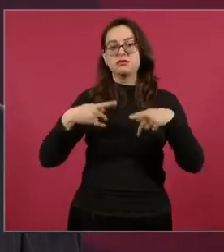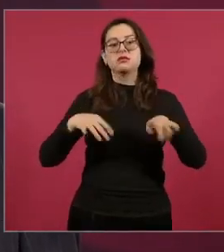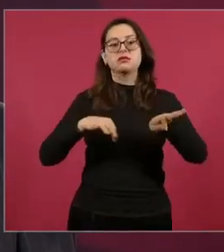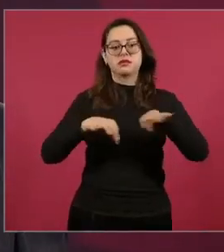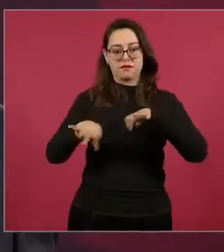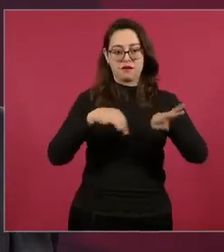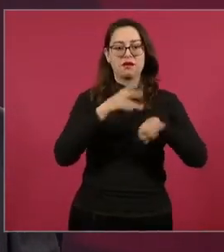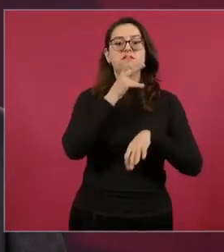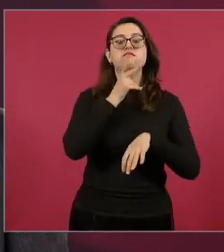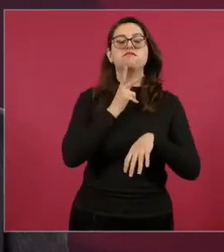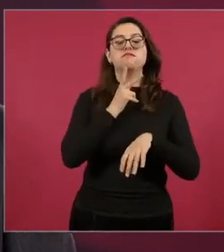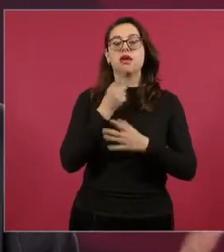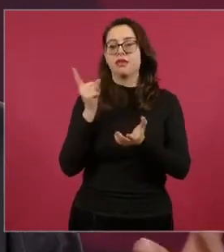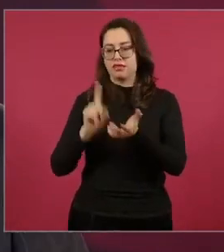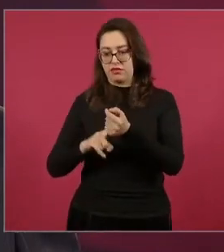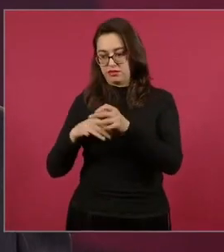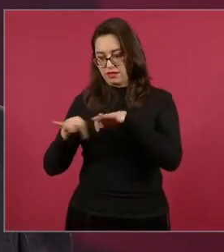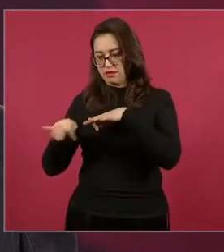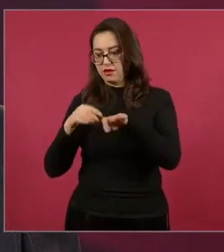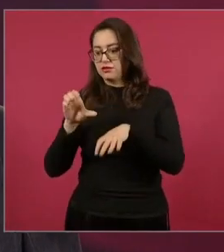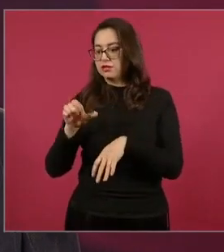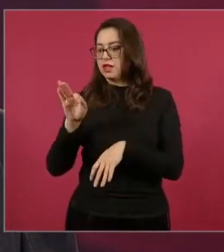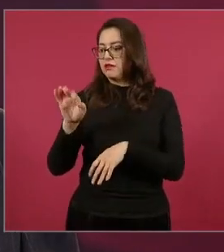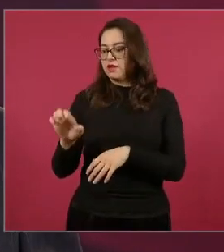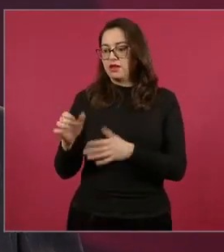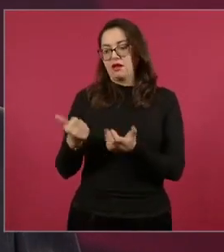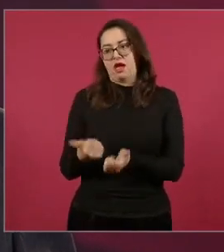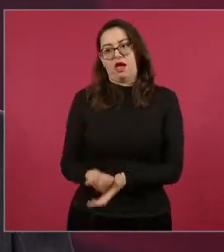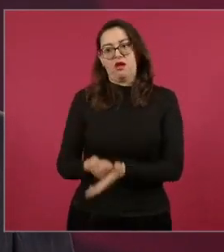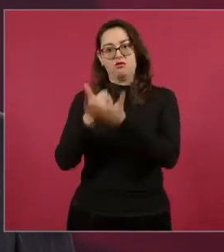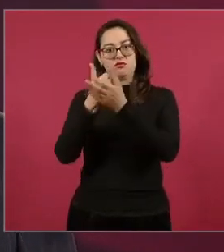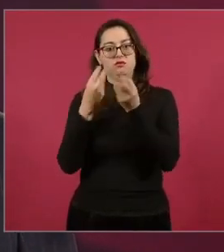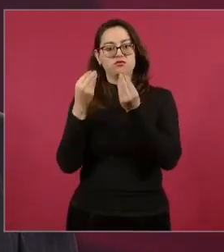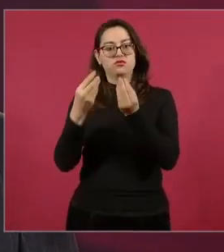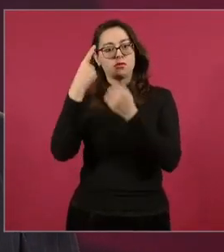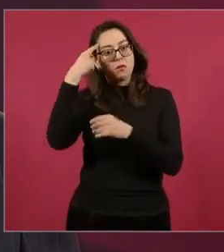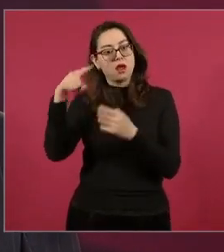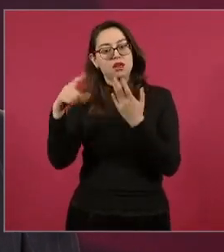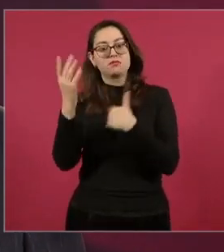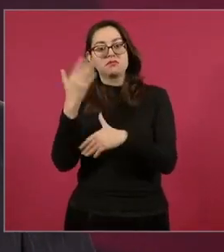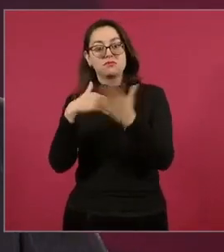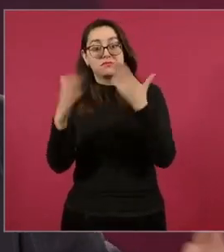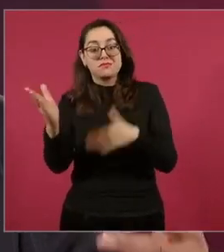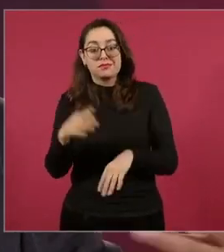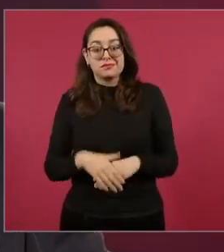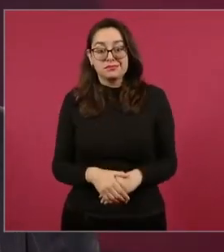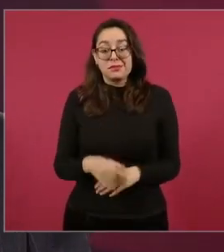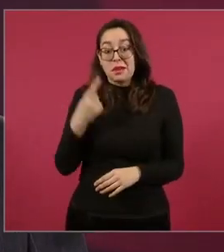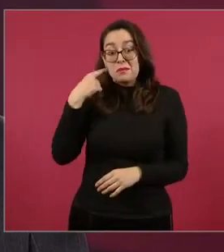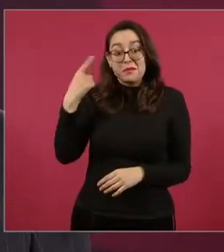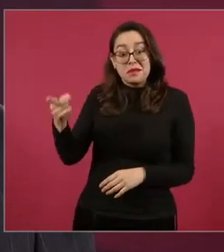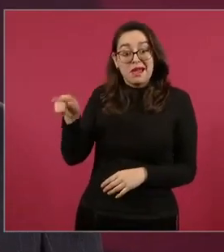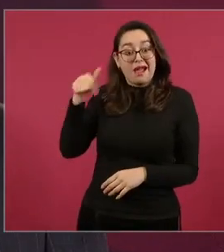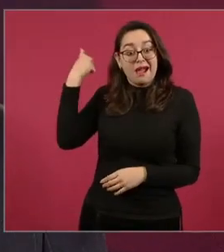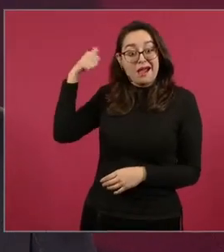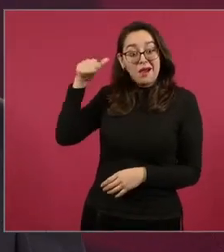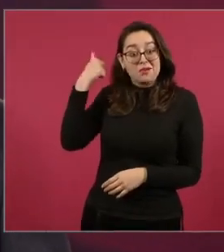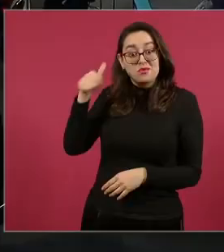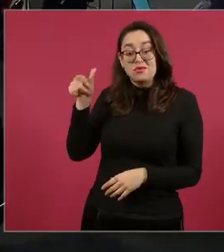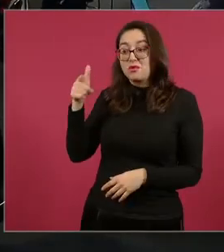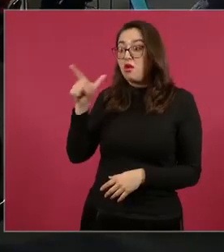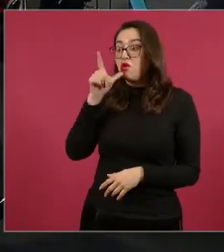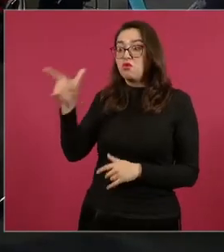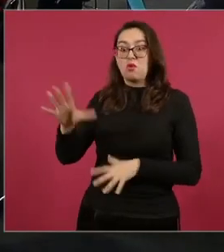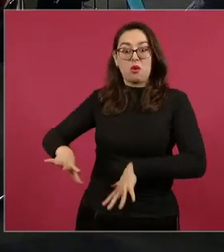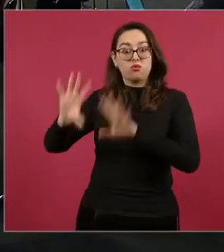salir adelante. Lo que hicieron en Acapulco los electricistas, en una semana, en 10 días, restablecieron el